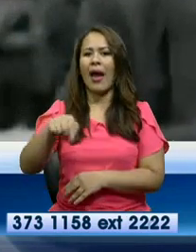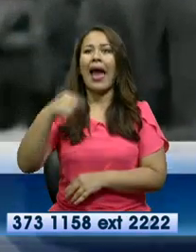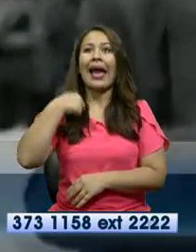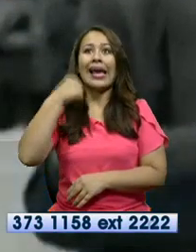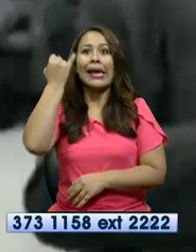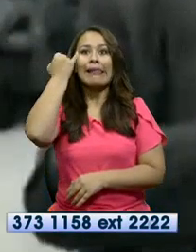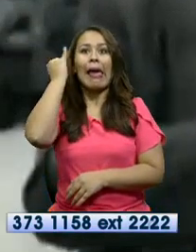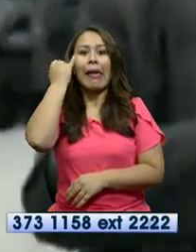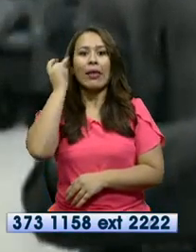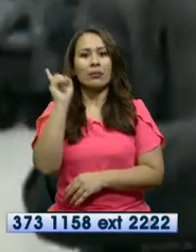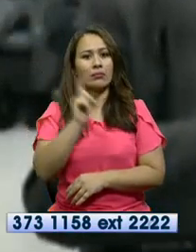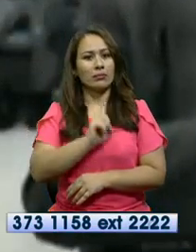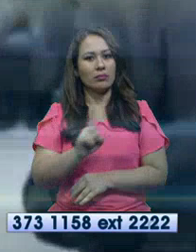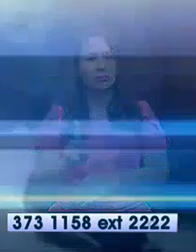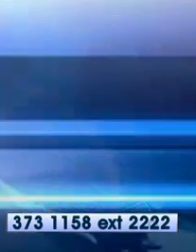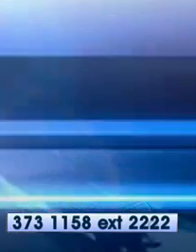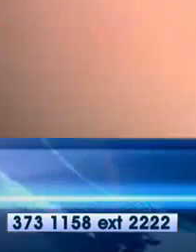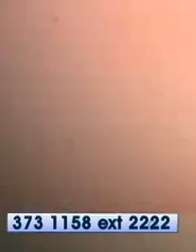interpretaciones".